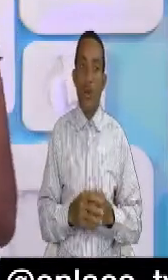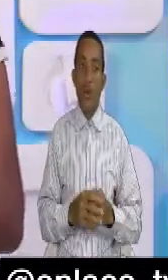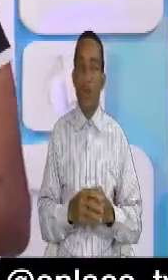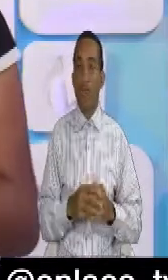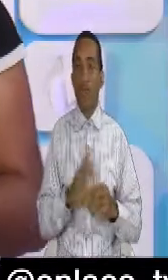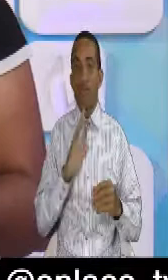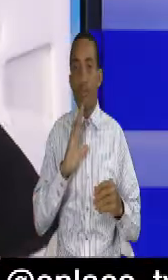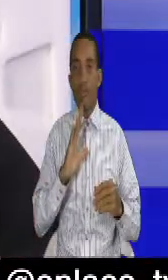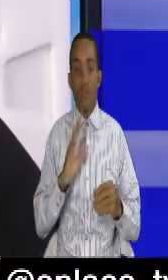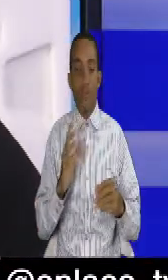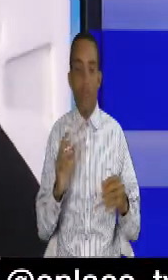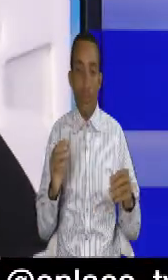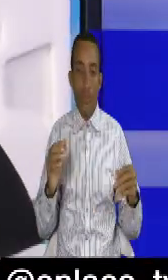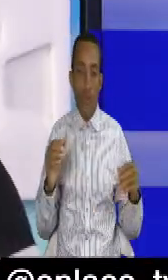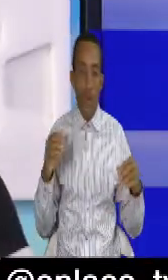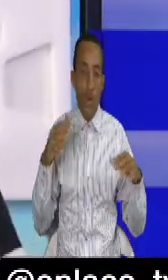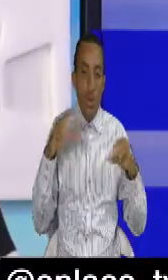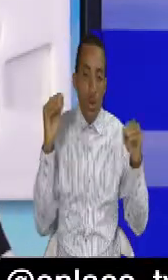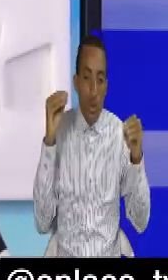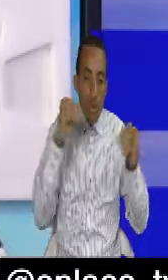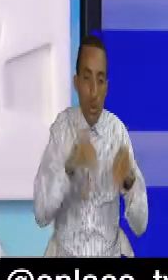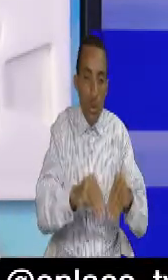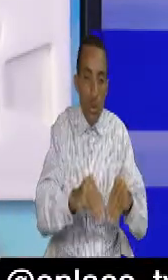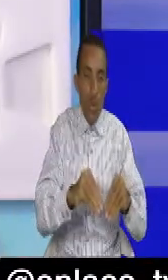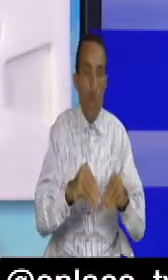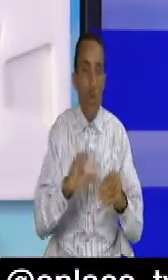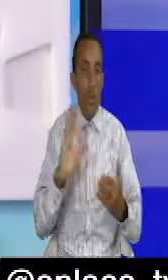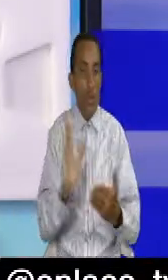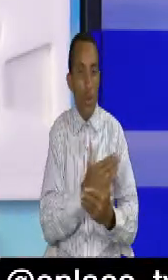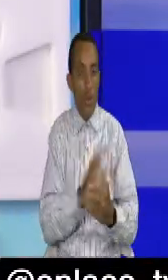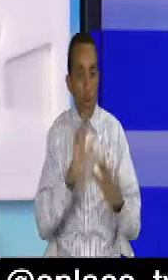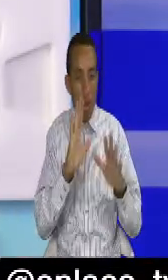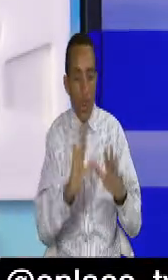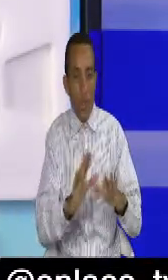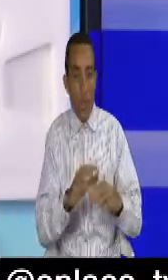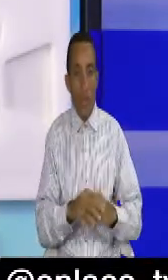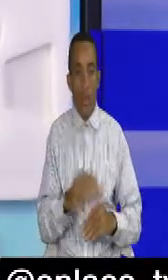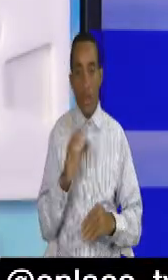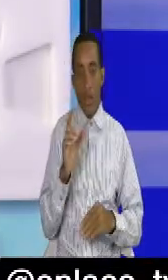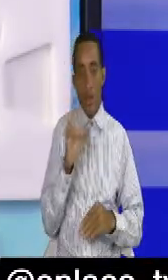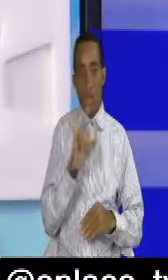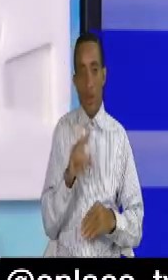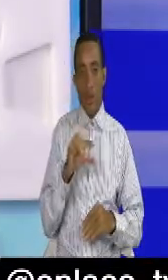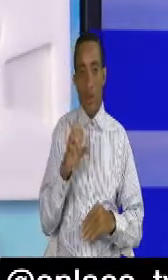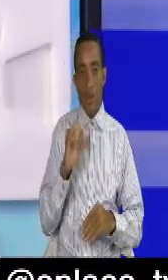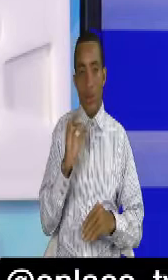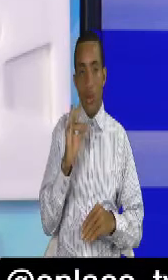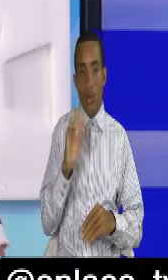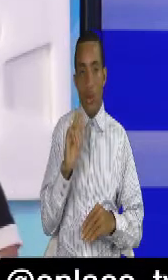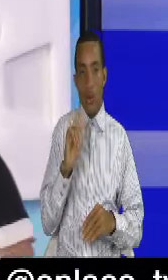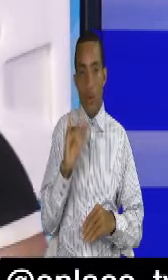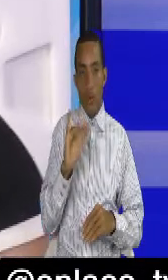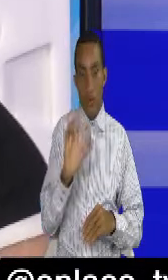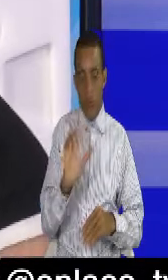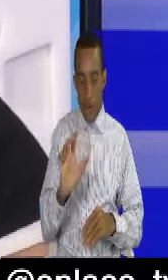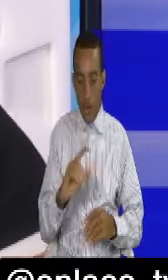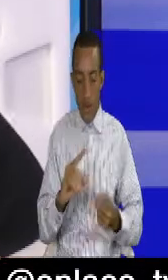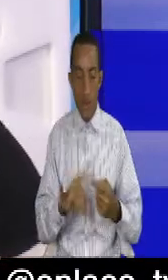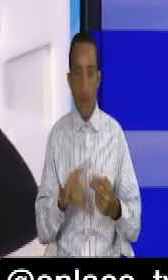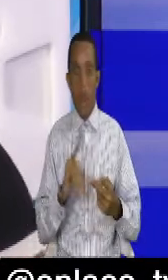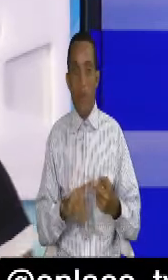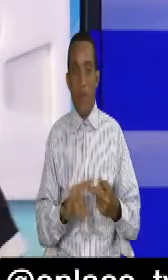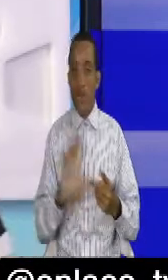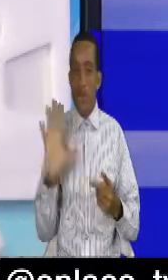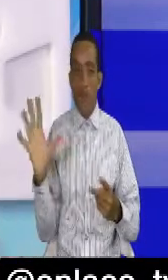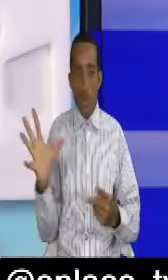en Spotify, en Deezer, en iTunes, y claro que se pueden suscribir a nuestro canal en YouTube, que aparece como Cristian y Poncho TV,